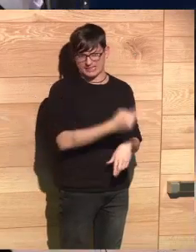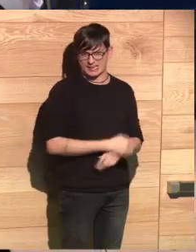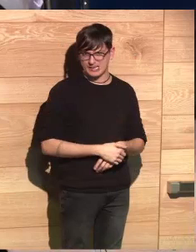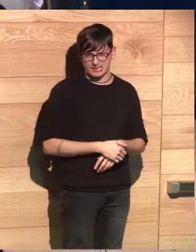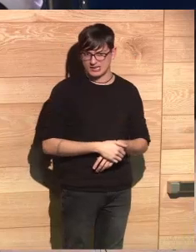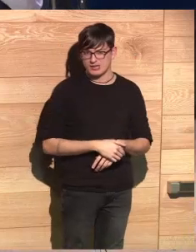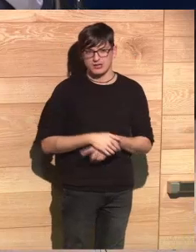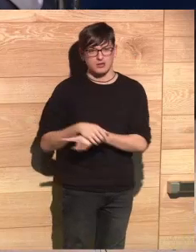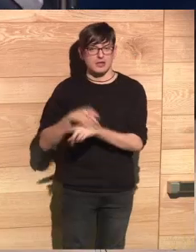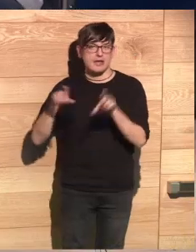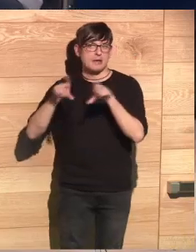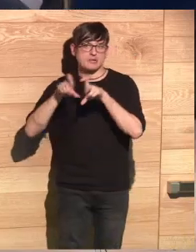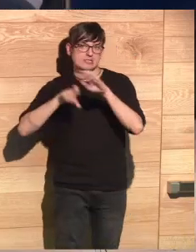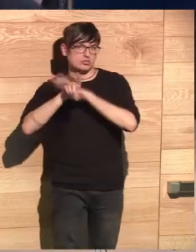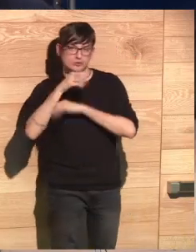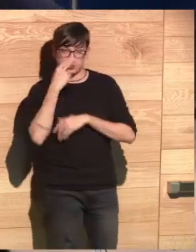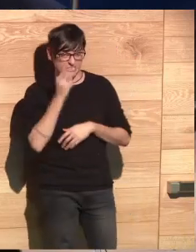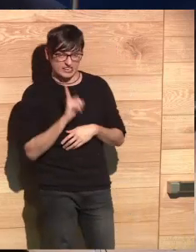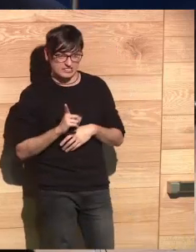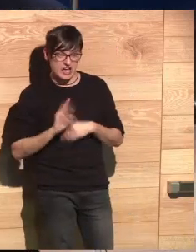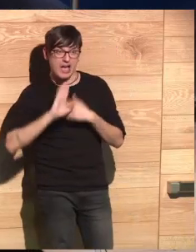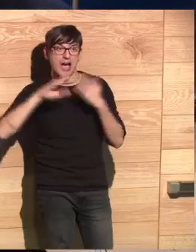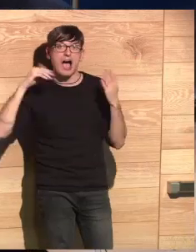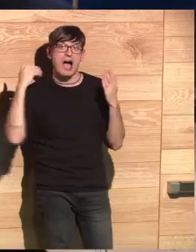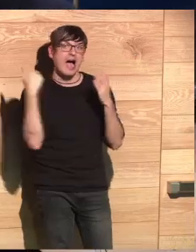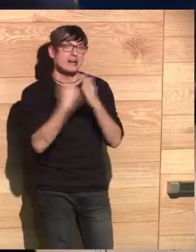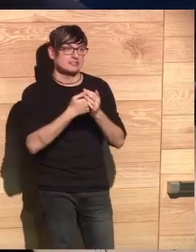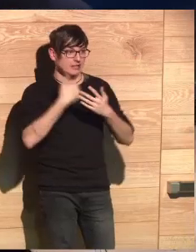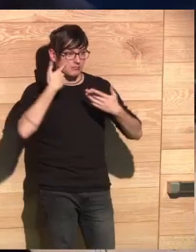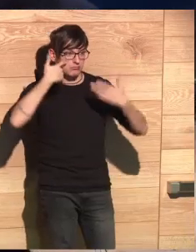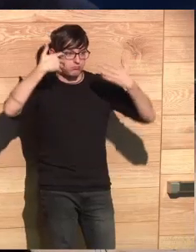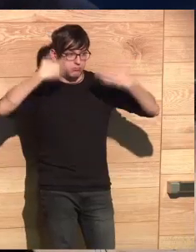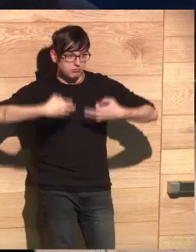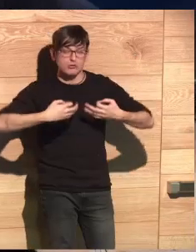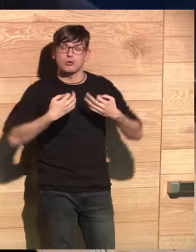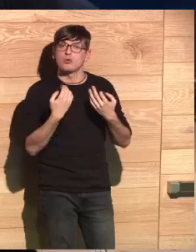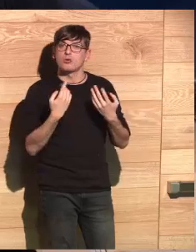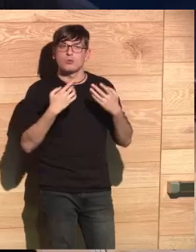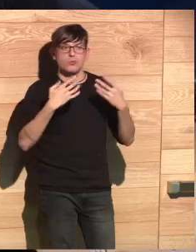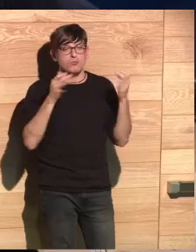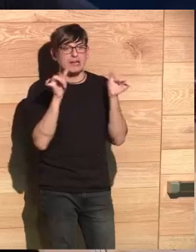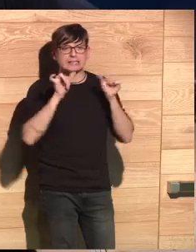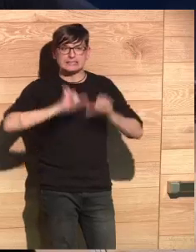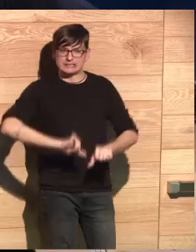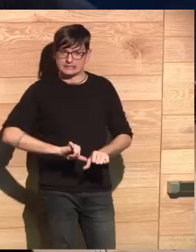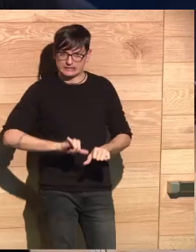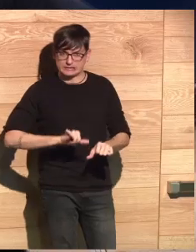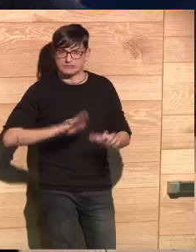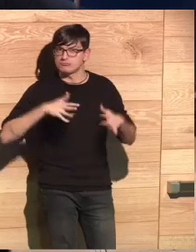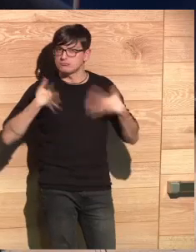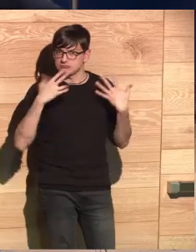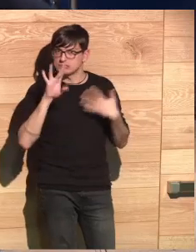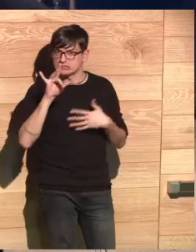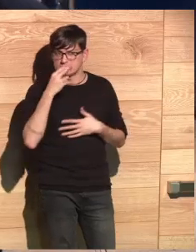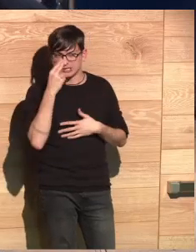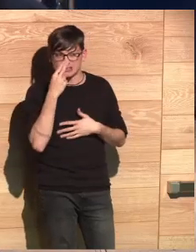empresas desarrolladoras no les interesa hasta que realmente aparezca una gran crisis y de repente sí que les interesa. Pero en general